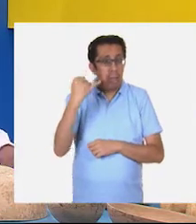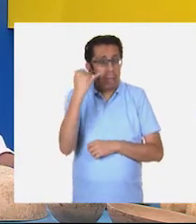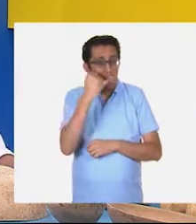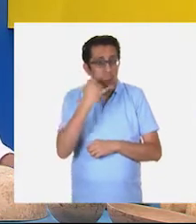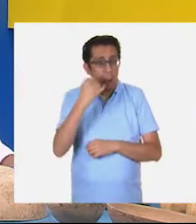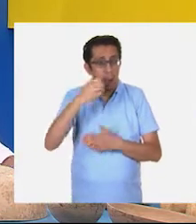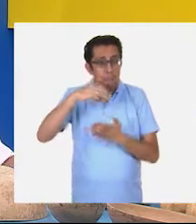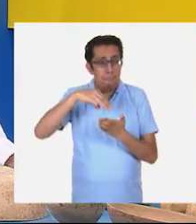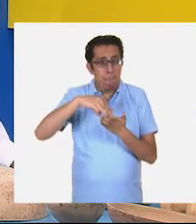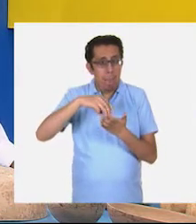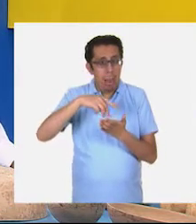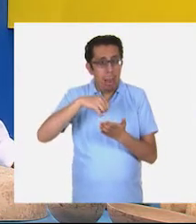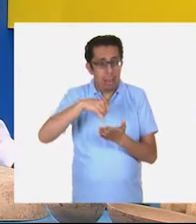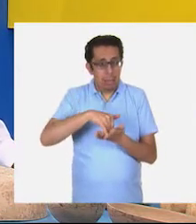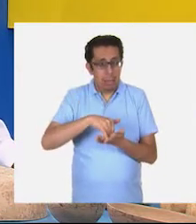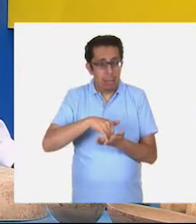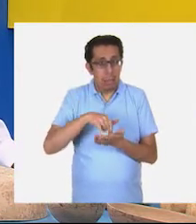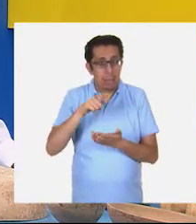maya en mi lista,